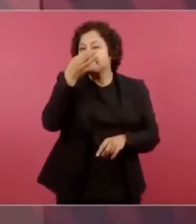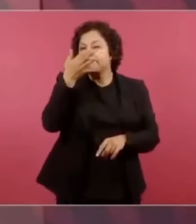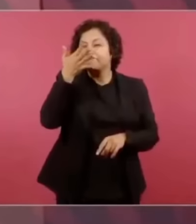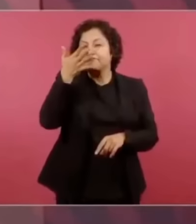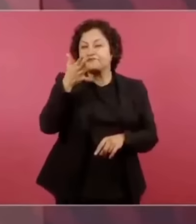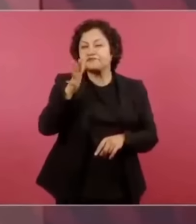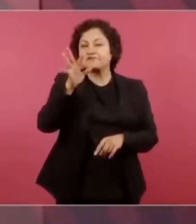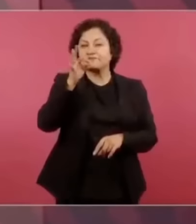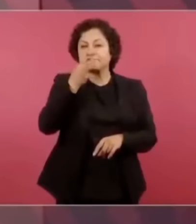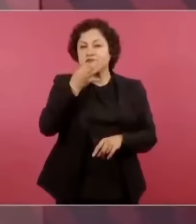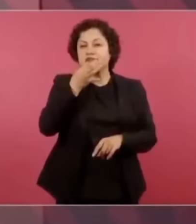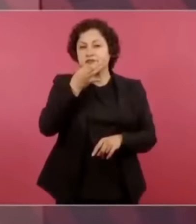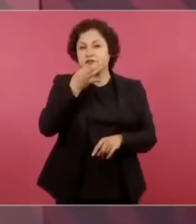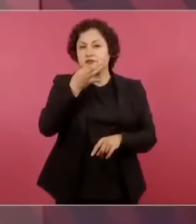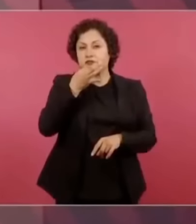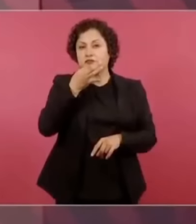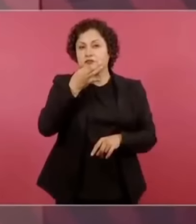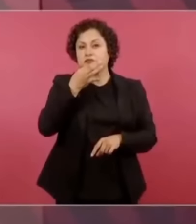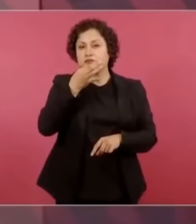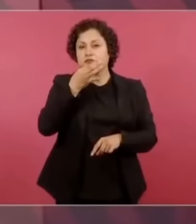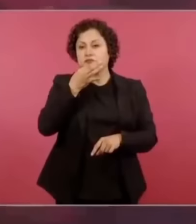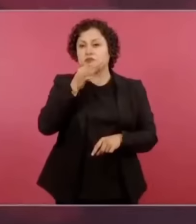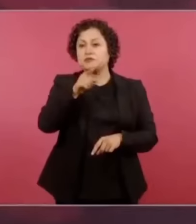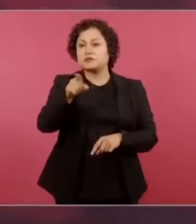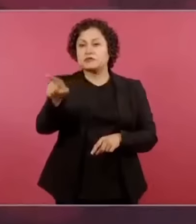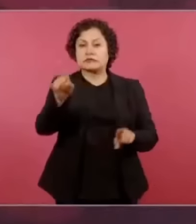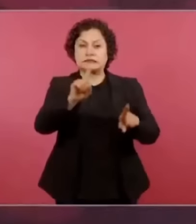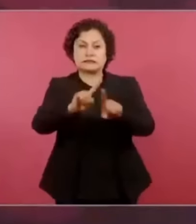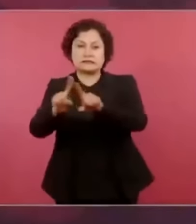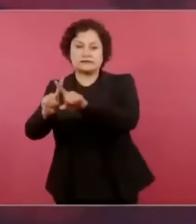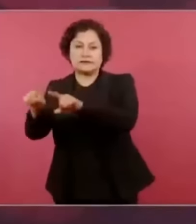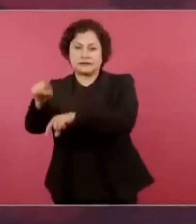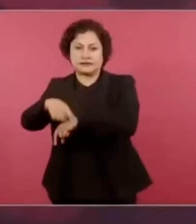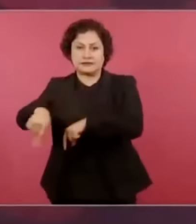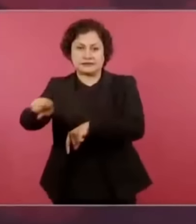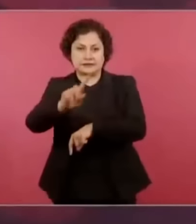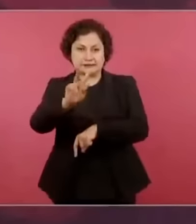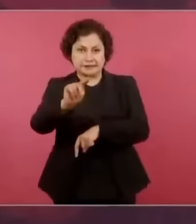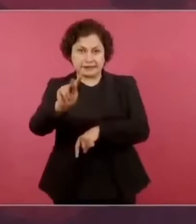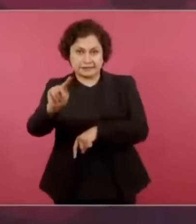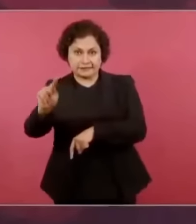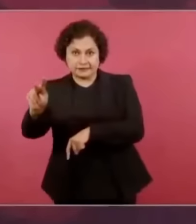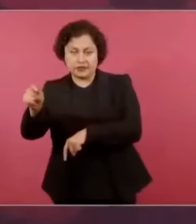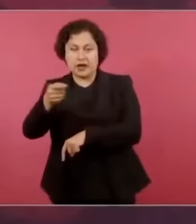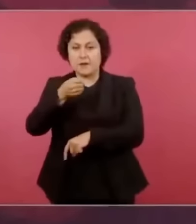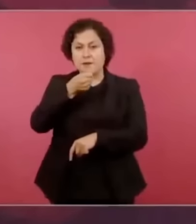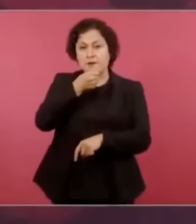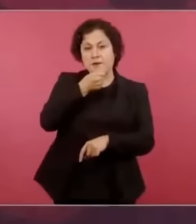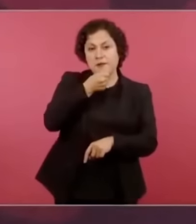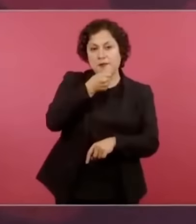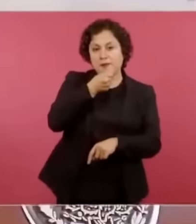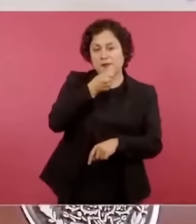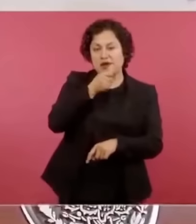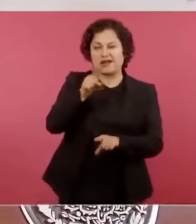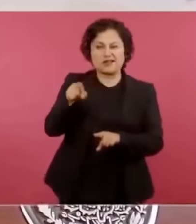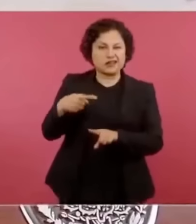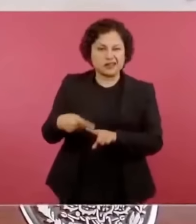5 minutos, 10 minutos, salen los conductores de las televisoras. No voy a mencionarlas.